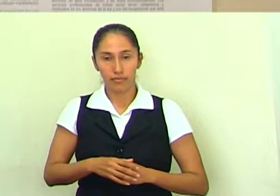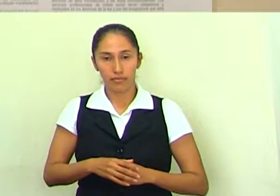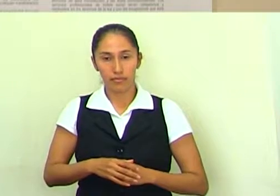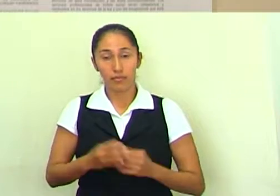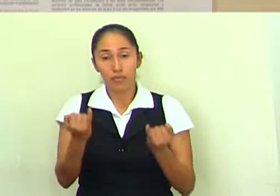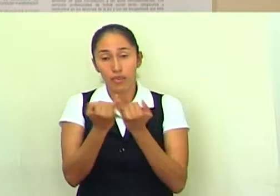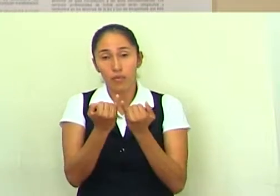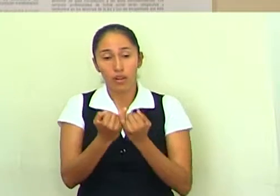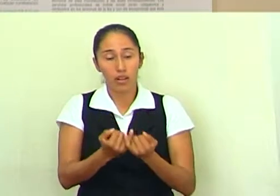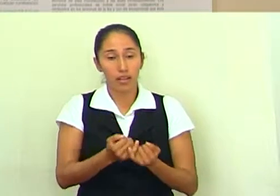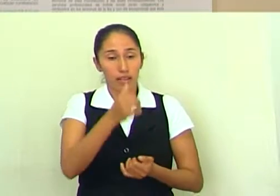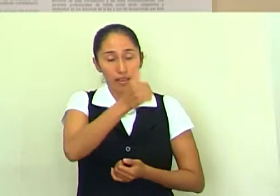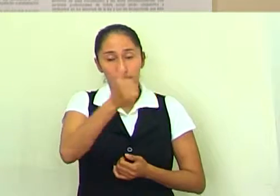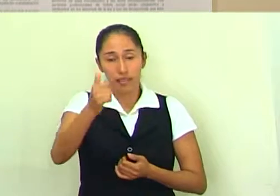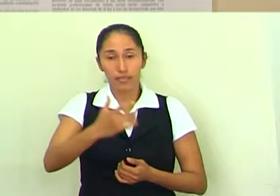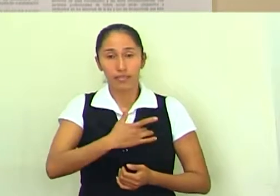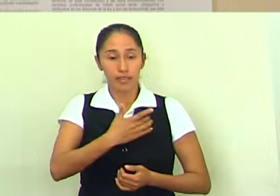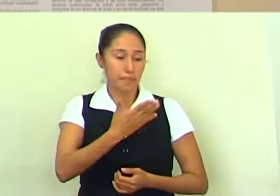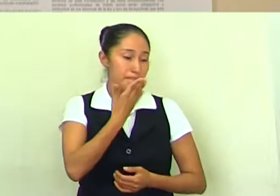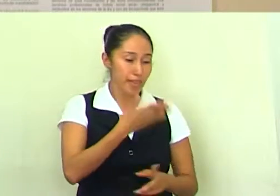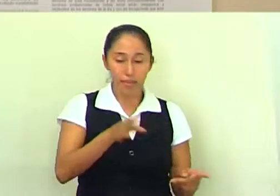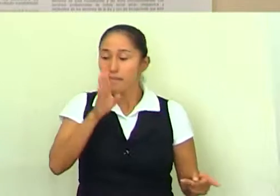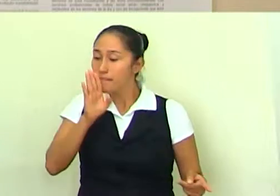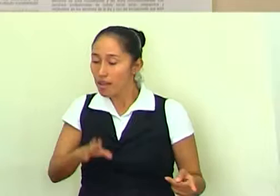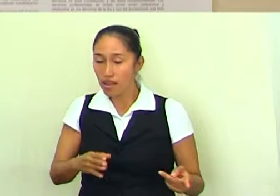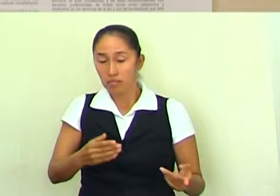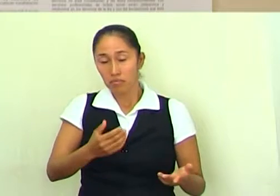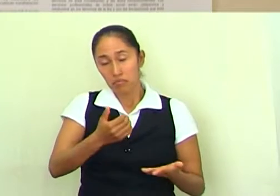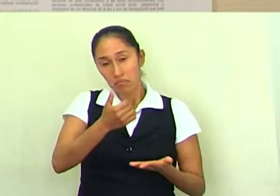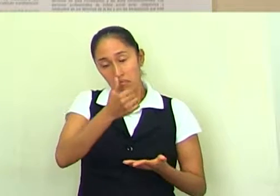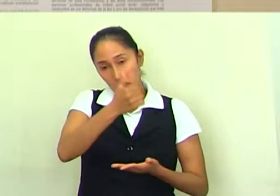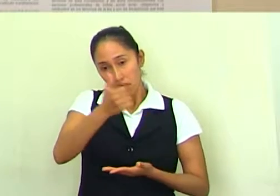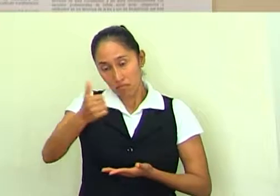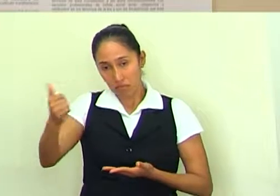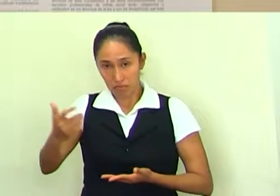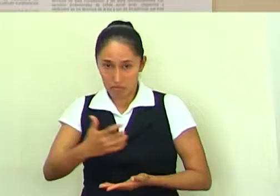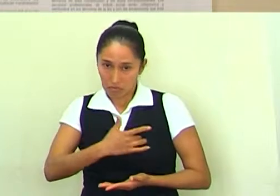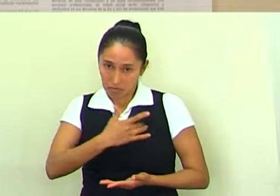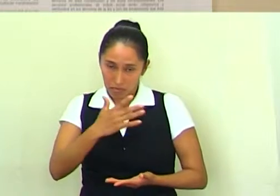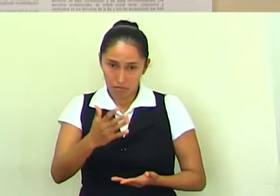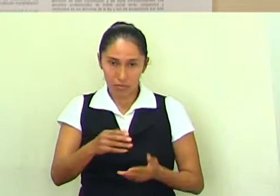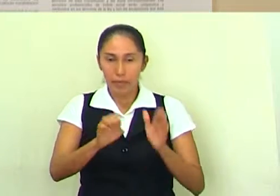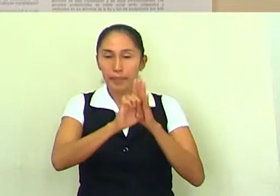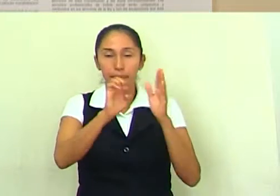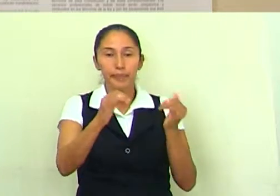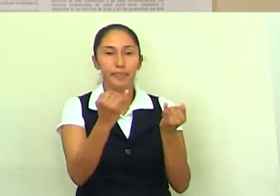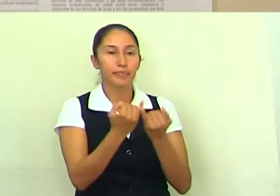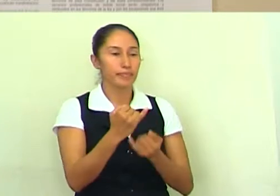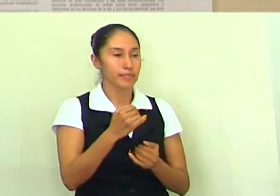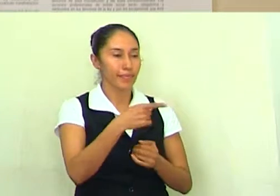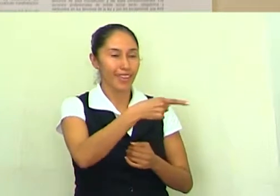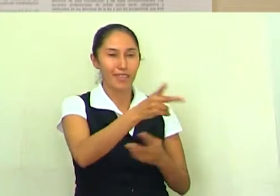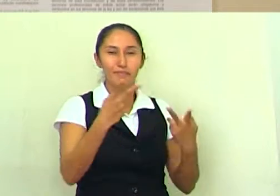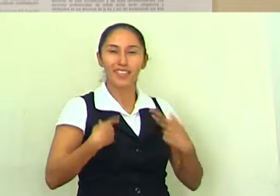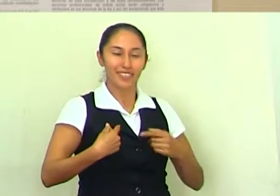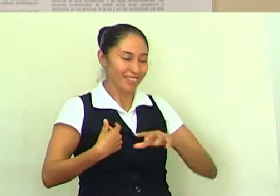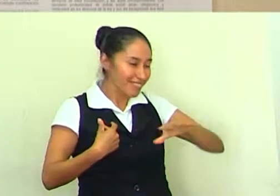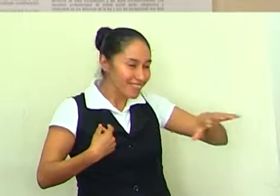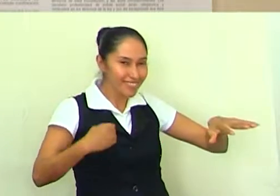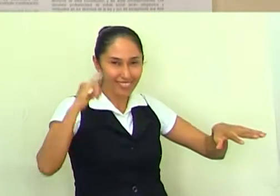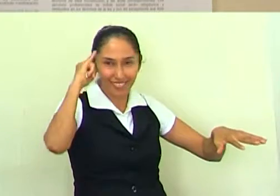conciencia también, recordar que las comunidades indígenas pues tienen una conciencia de